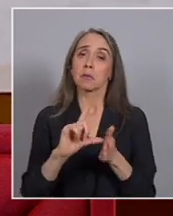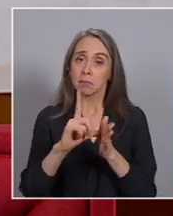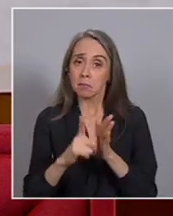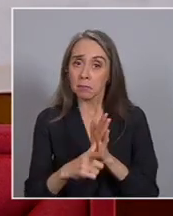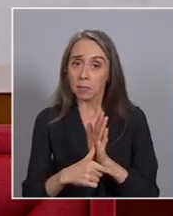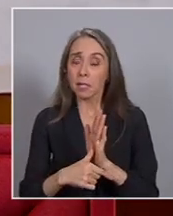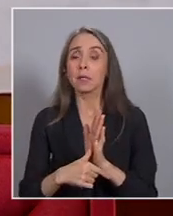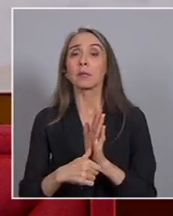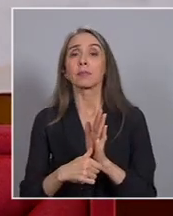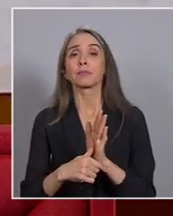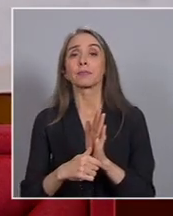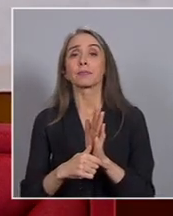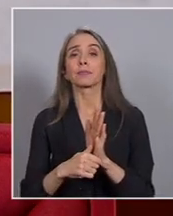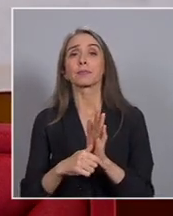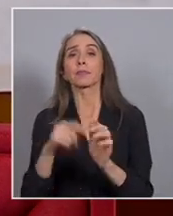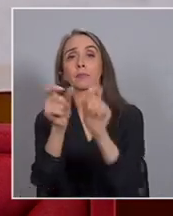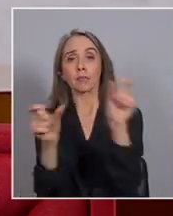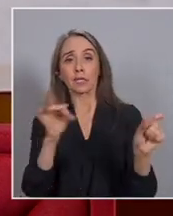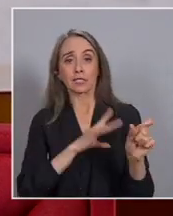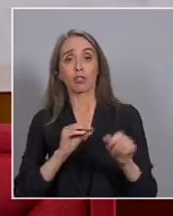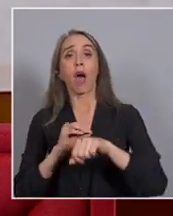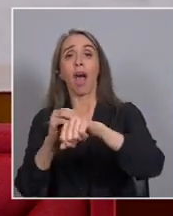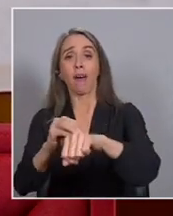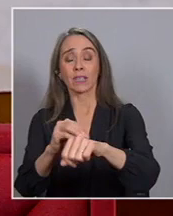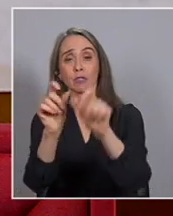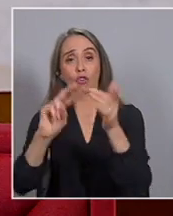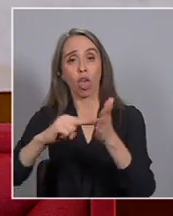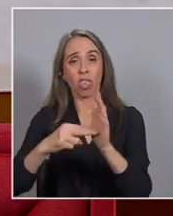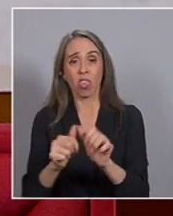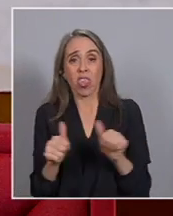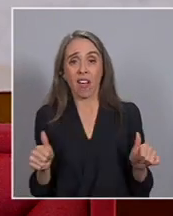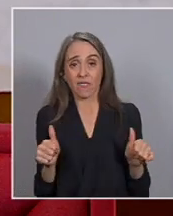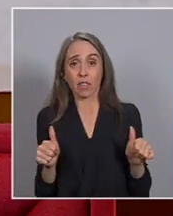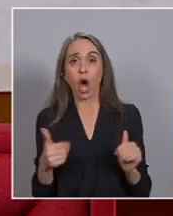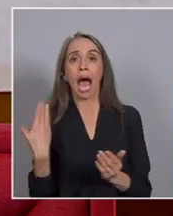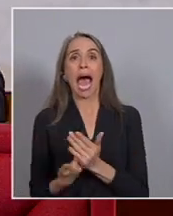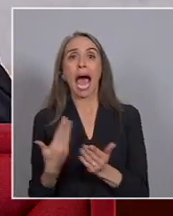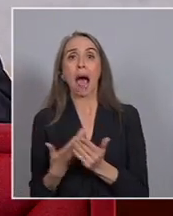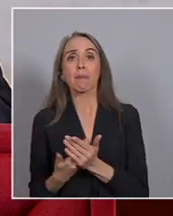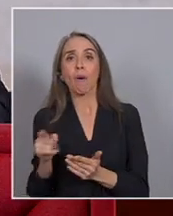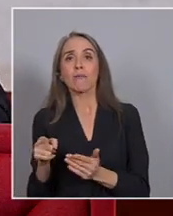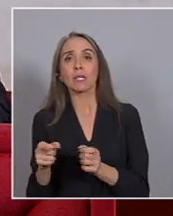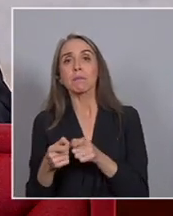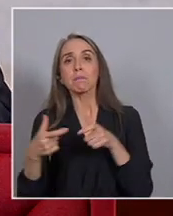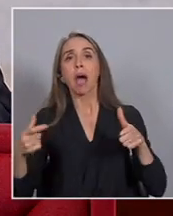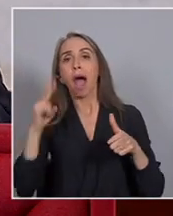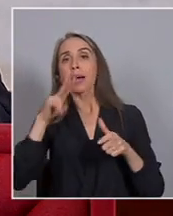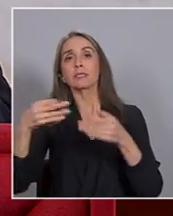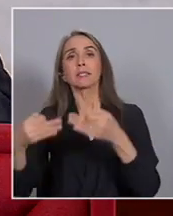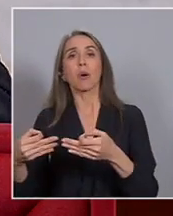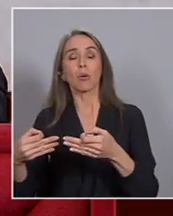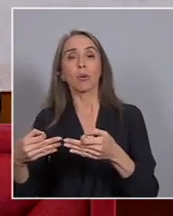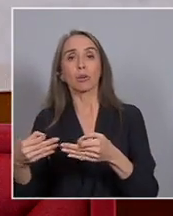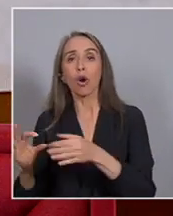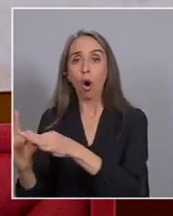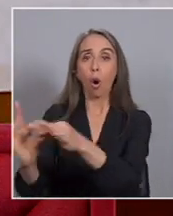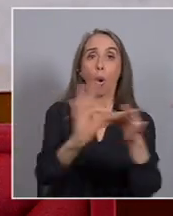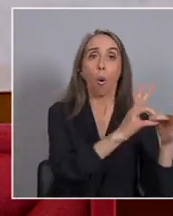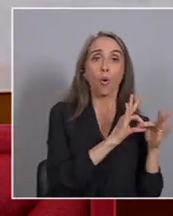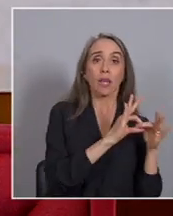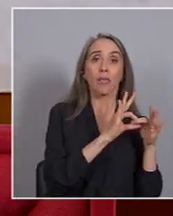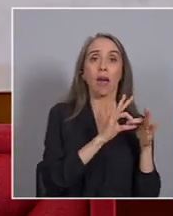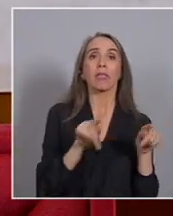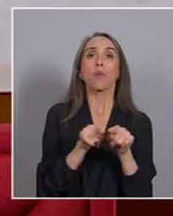La división, compatriotas, es el combustible de la inseguridad y la unidad su